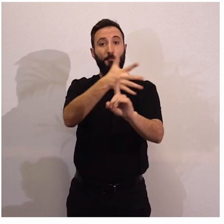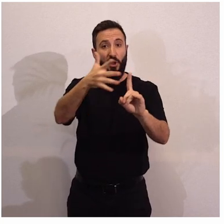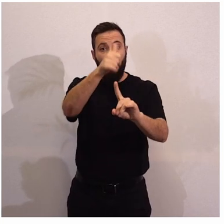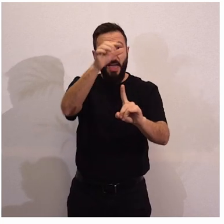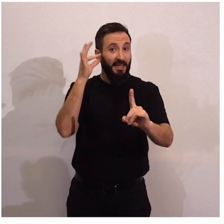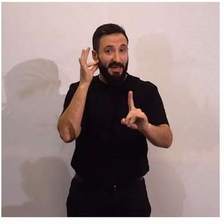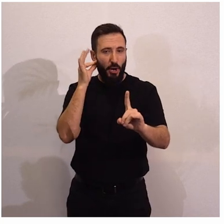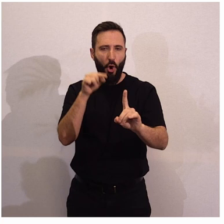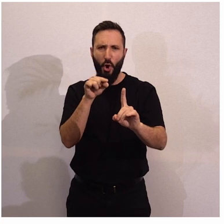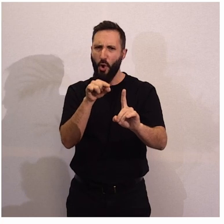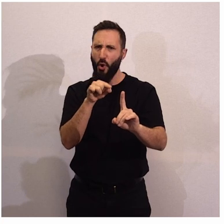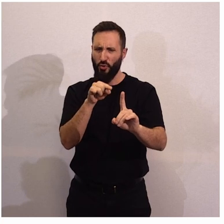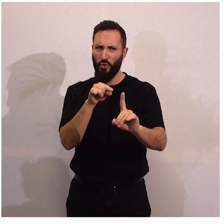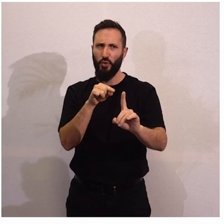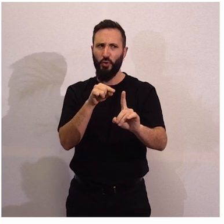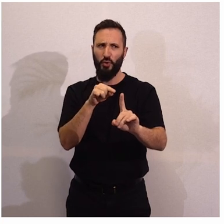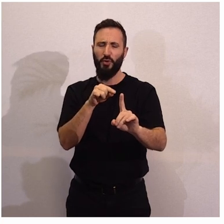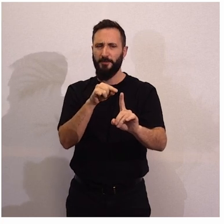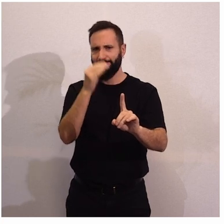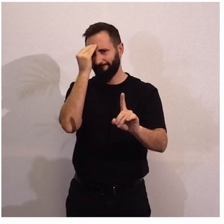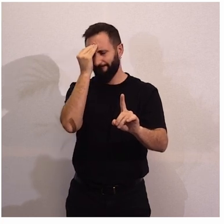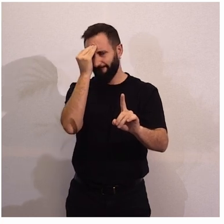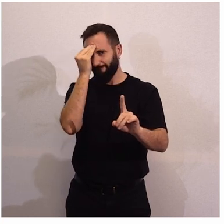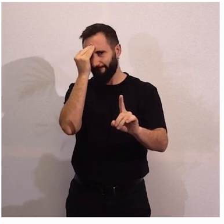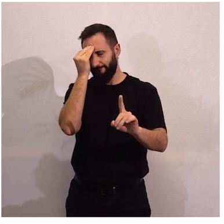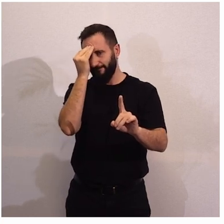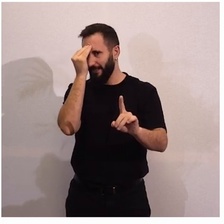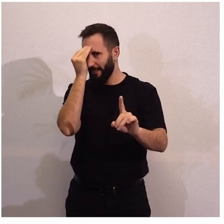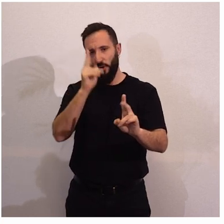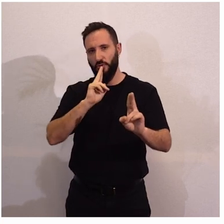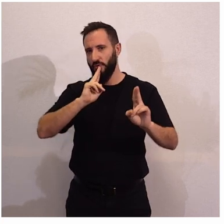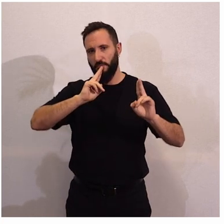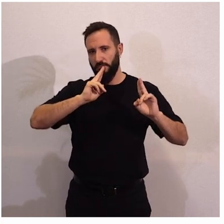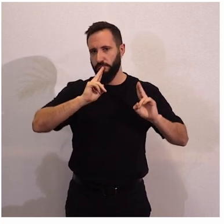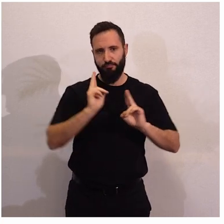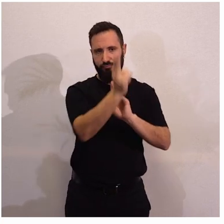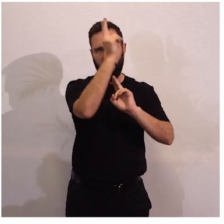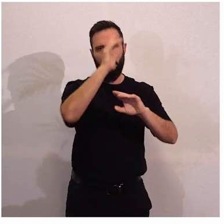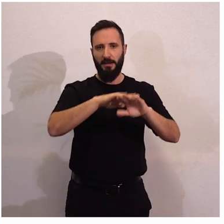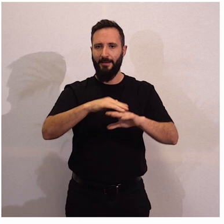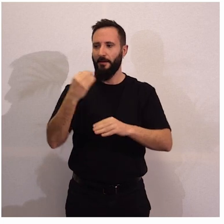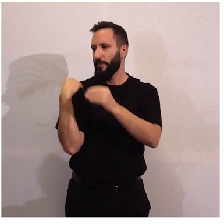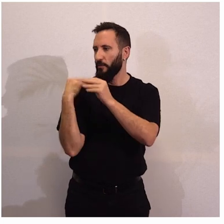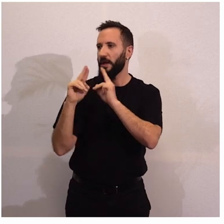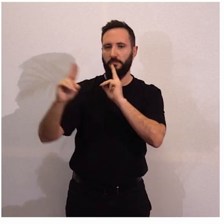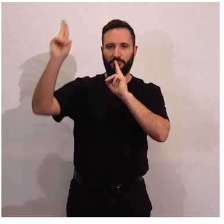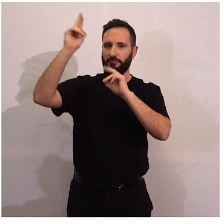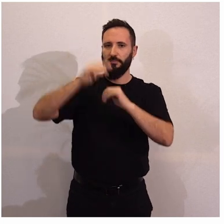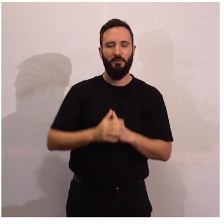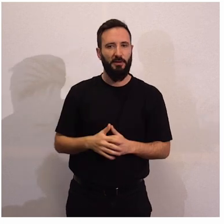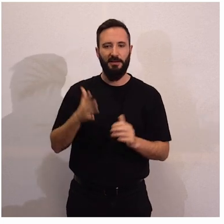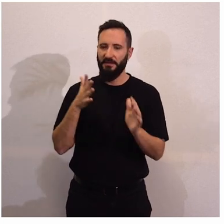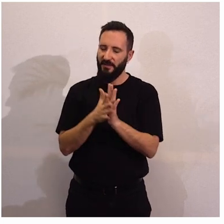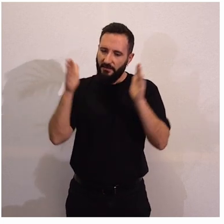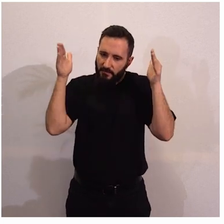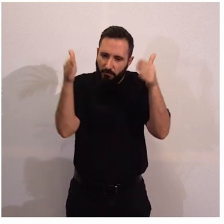género creo que sería la respuesta a esta pregunta. El hacer mucho